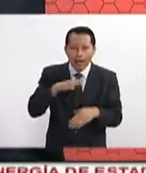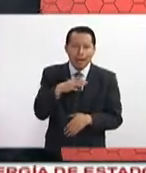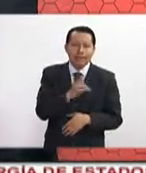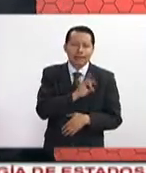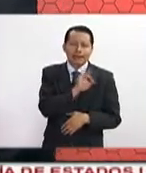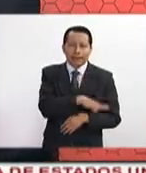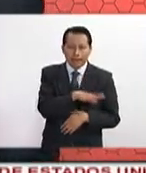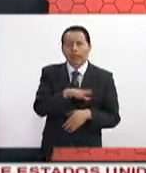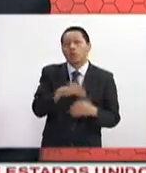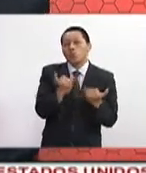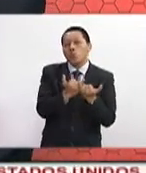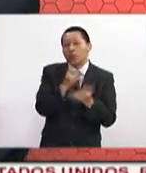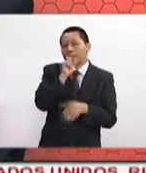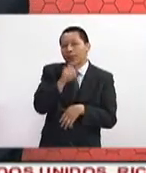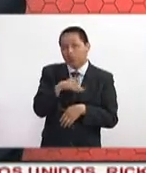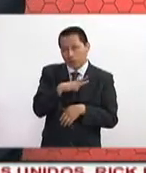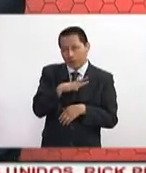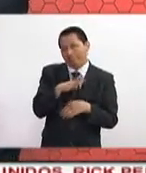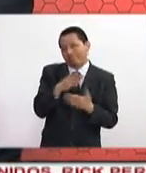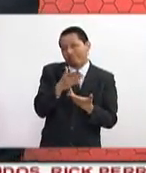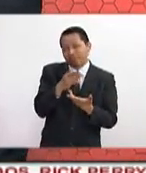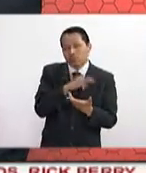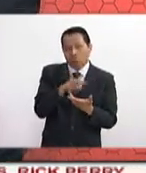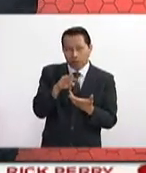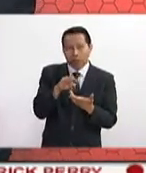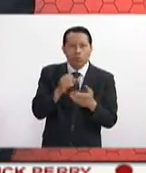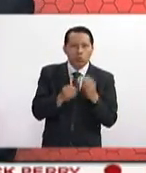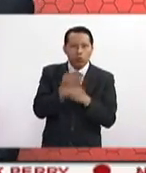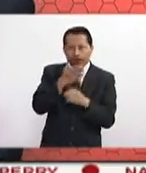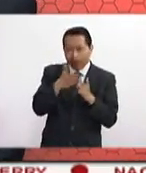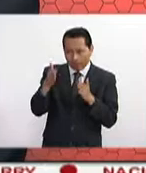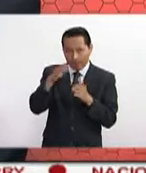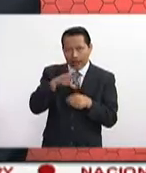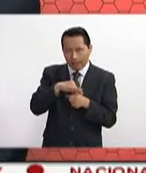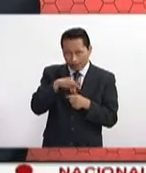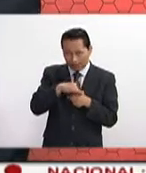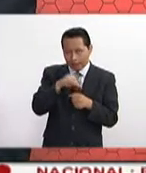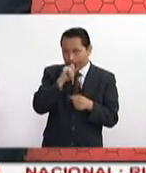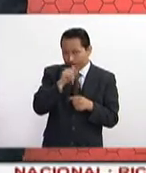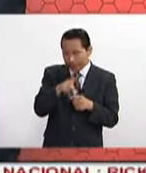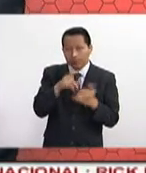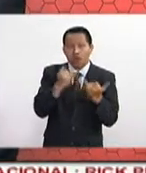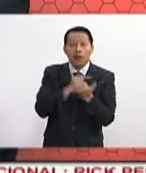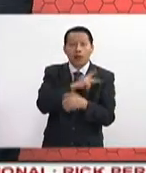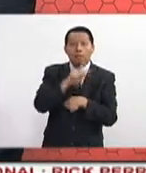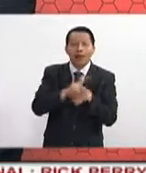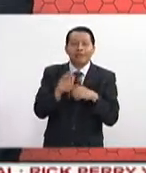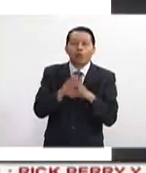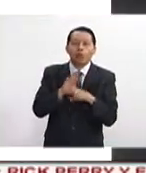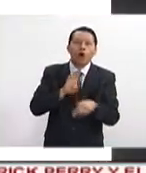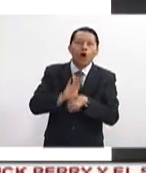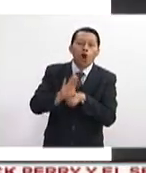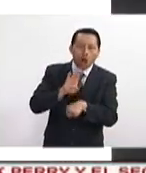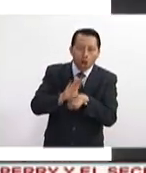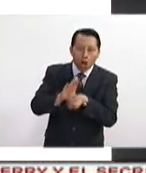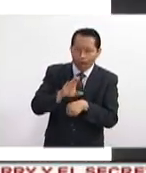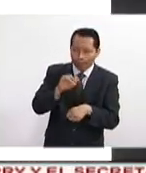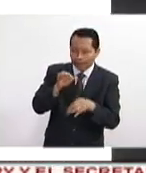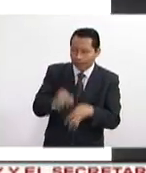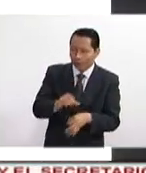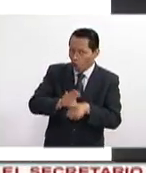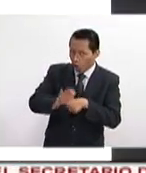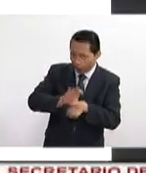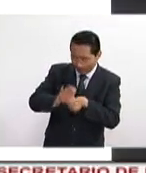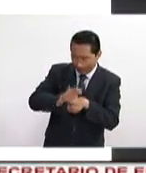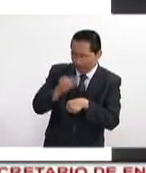donde bueno, pues también están cerca de vivir una nueva etapa electoral. Un país como Colombia, donde pues acaban de lograr